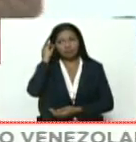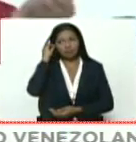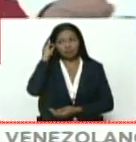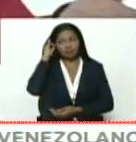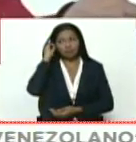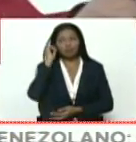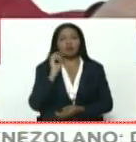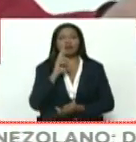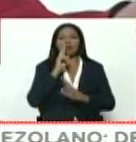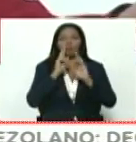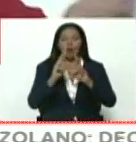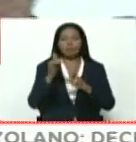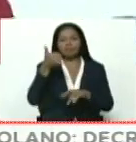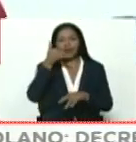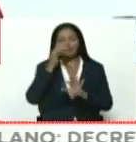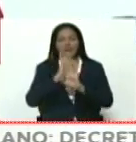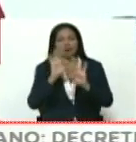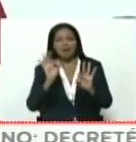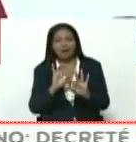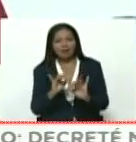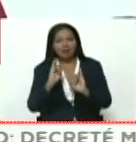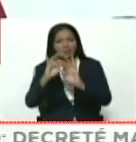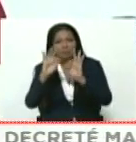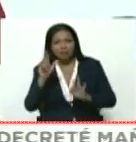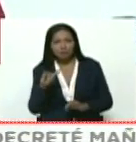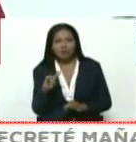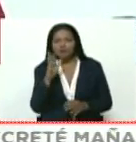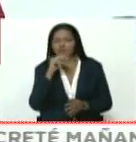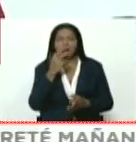su propio dirigido.